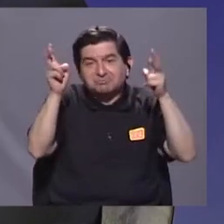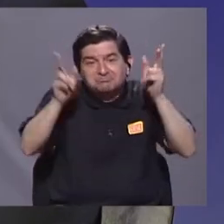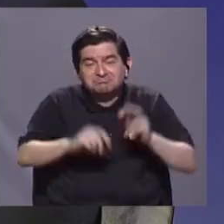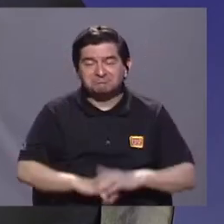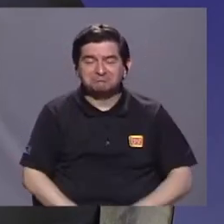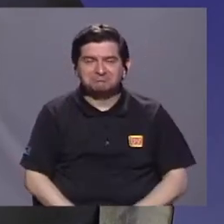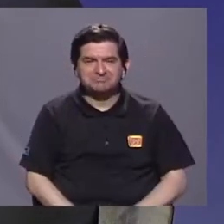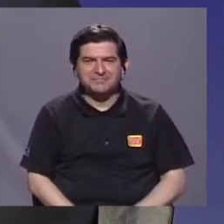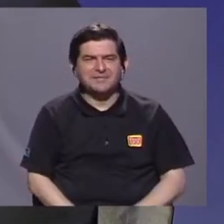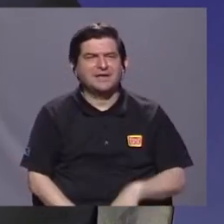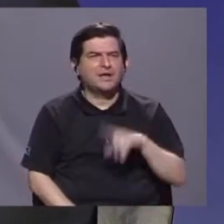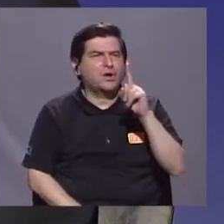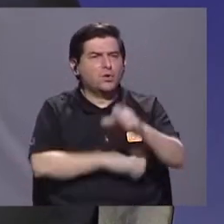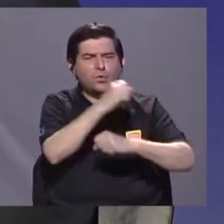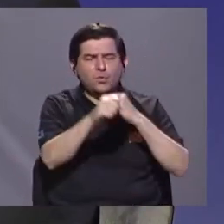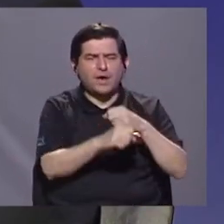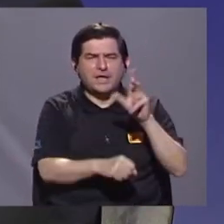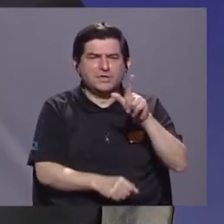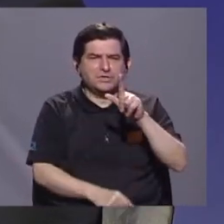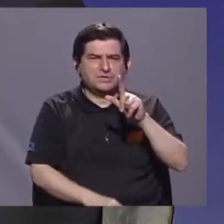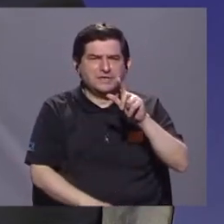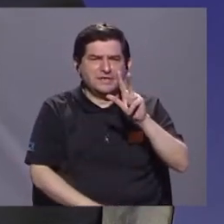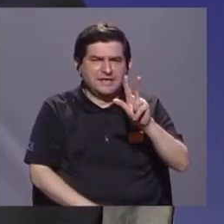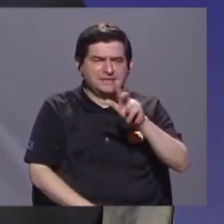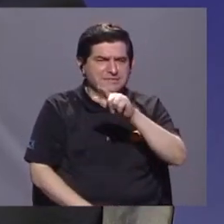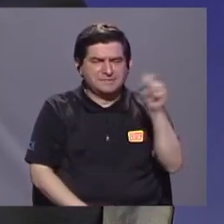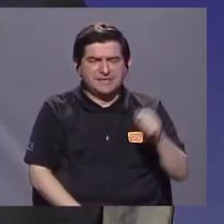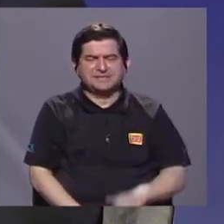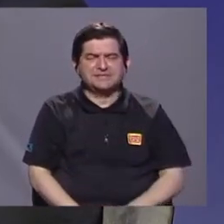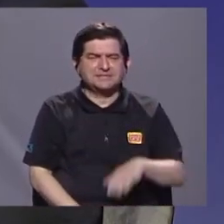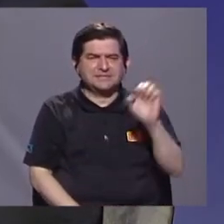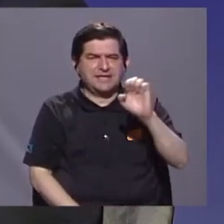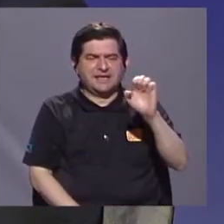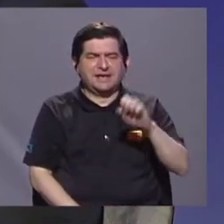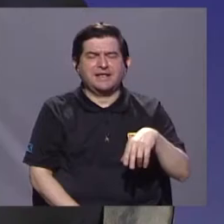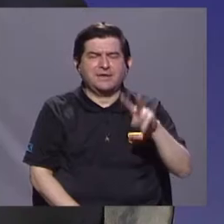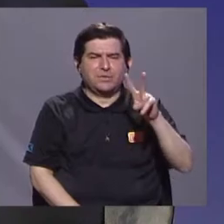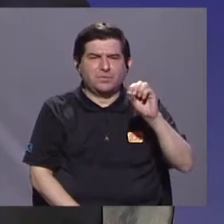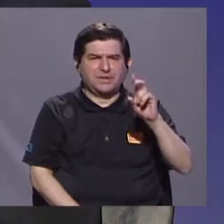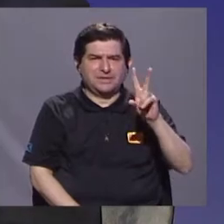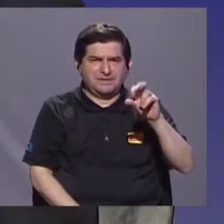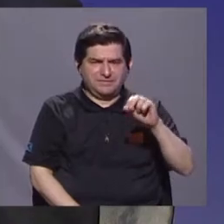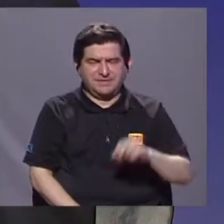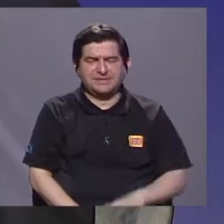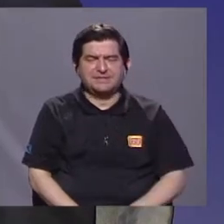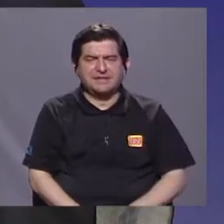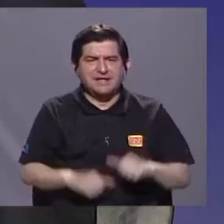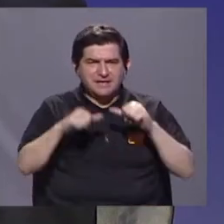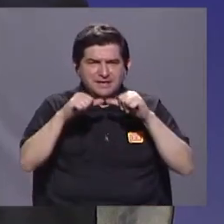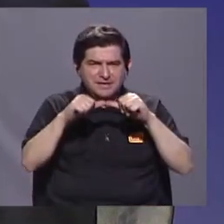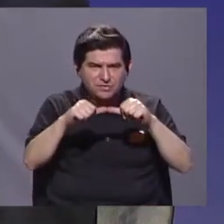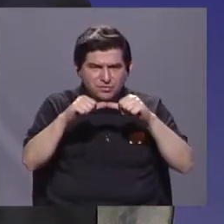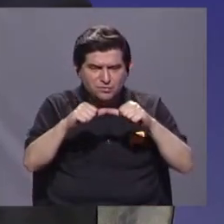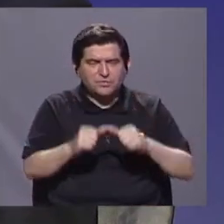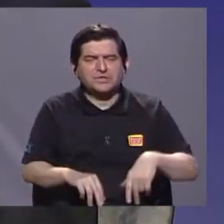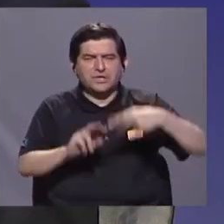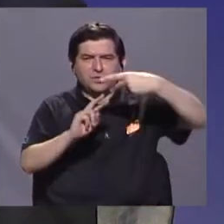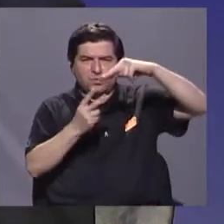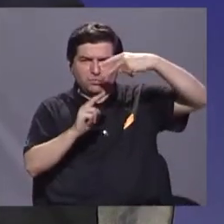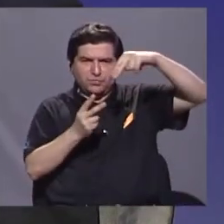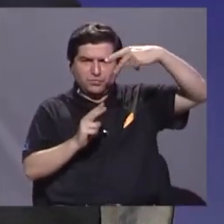año y tres meses en enero el 2020 se publicó en la secuencia completa del